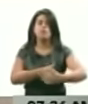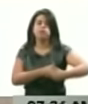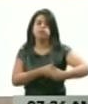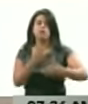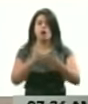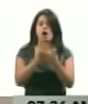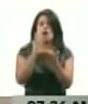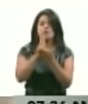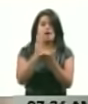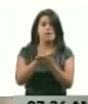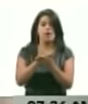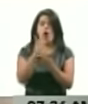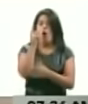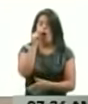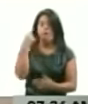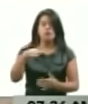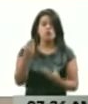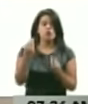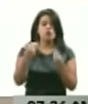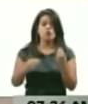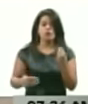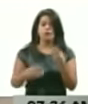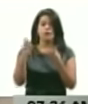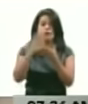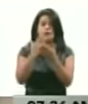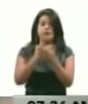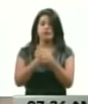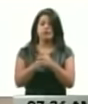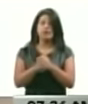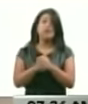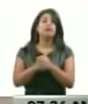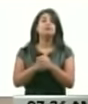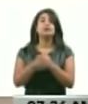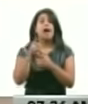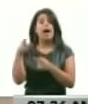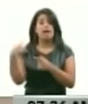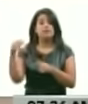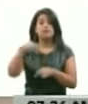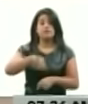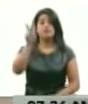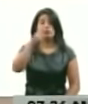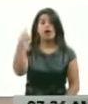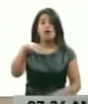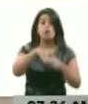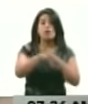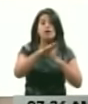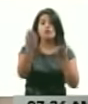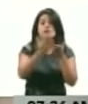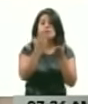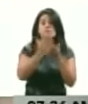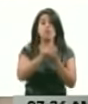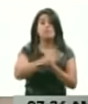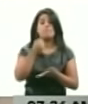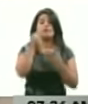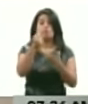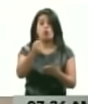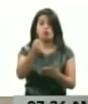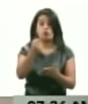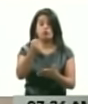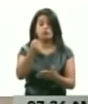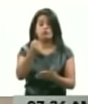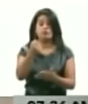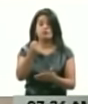libros son parte de ese patrimonio documental que custodia la Biblioteca Nacional de Venezuela,